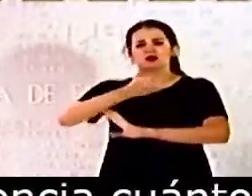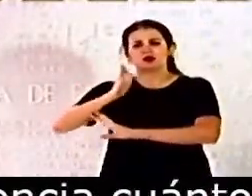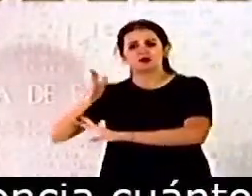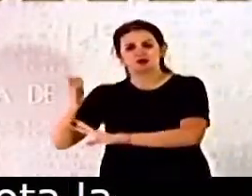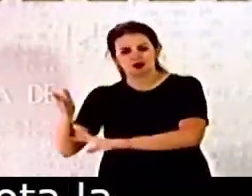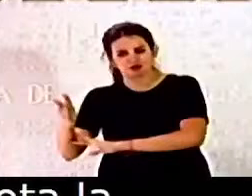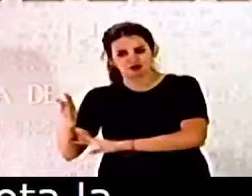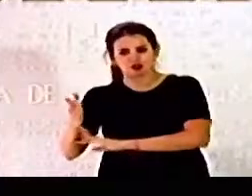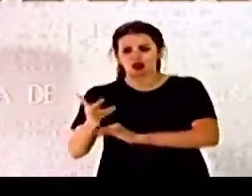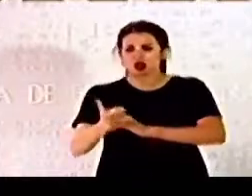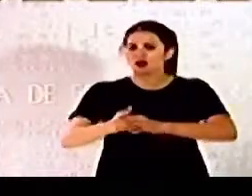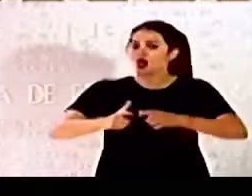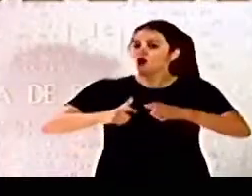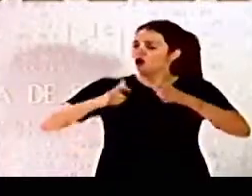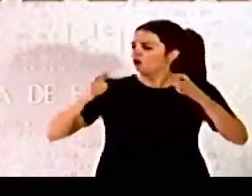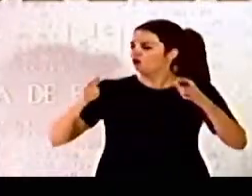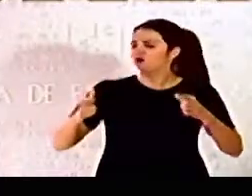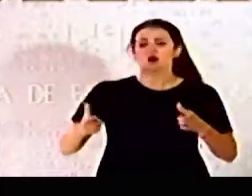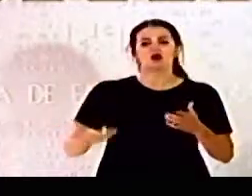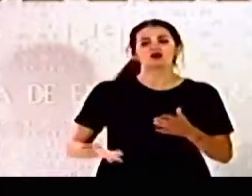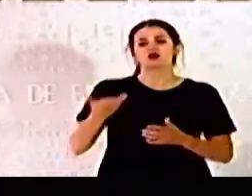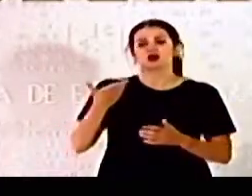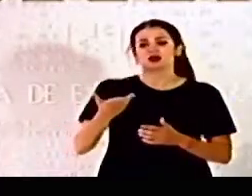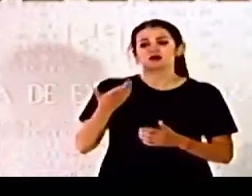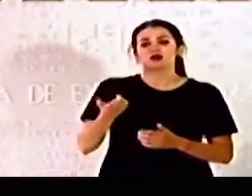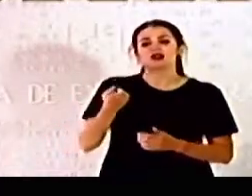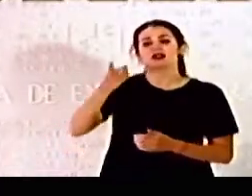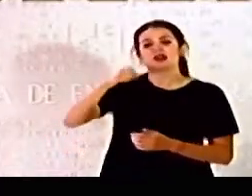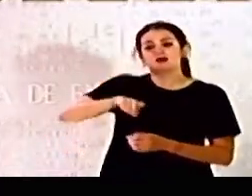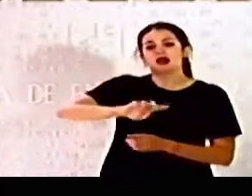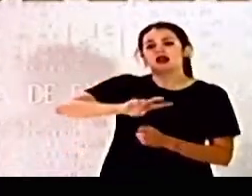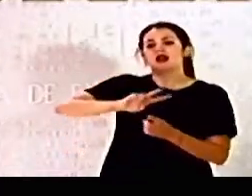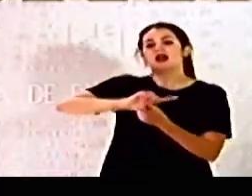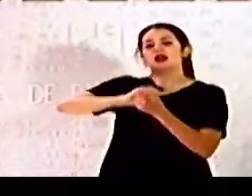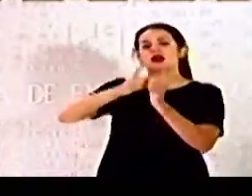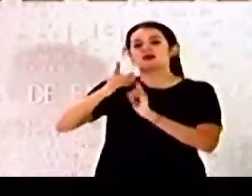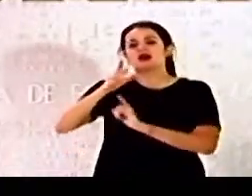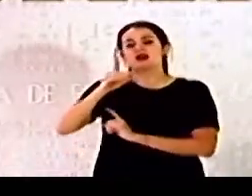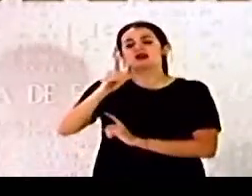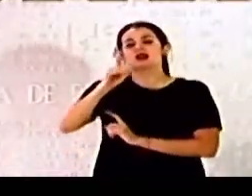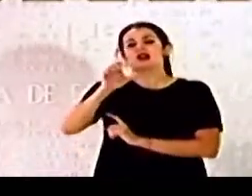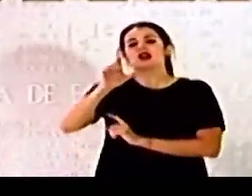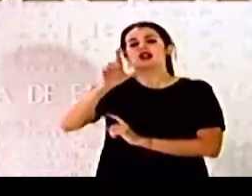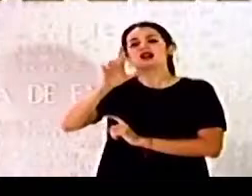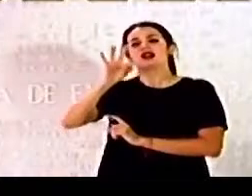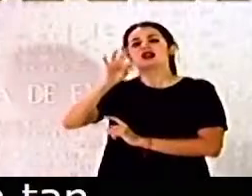dentro de la comunidad y cuando además la variante es la Delta, que lo que te dicen los estudios